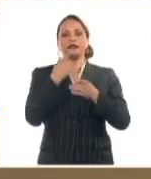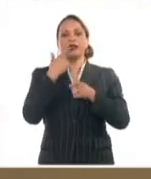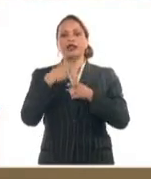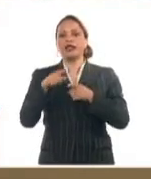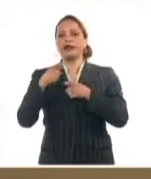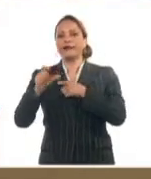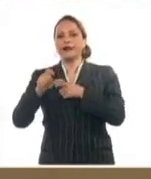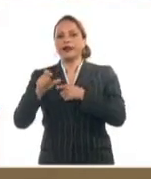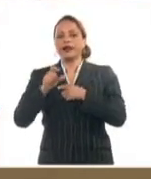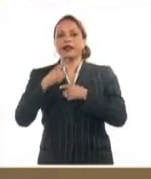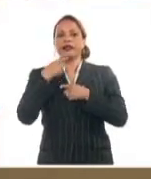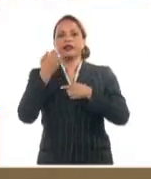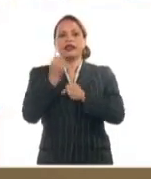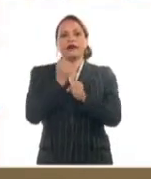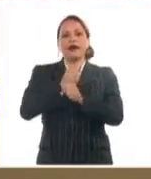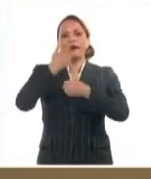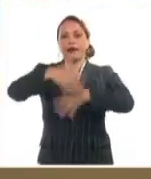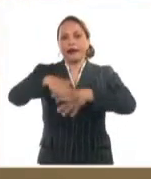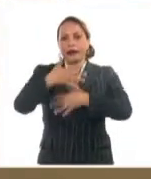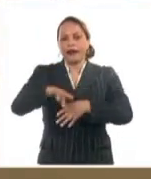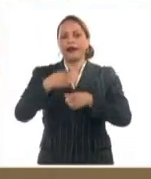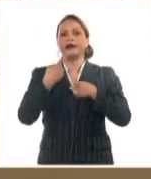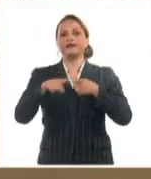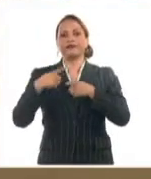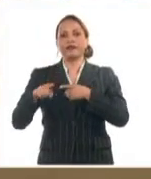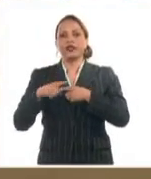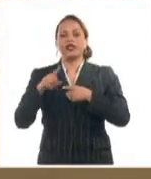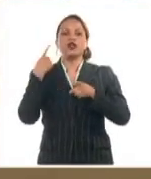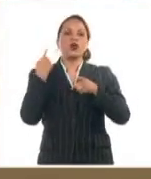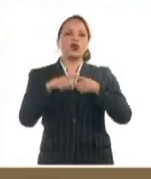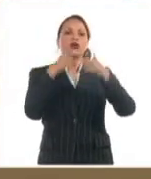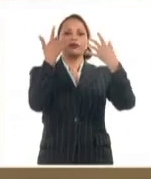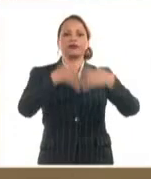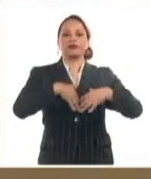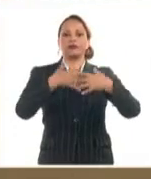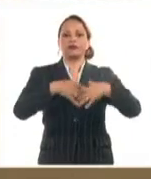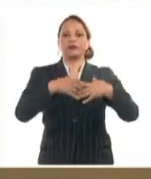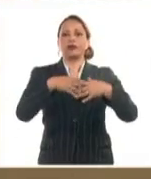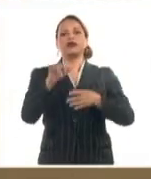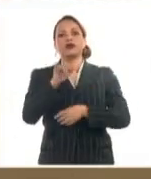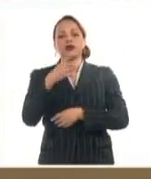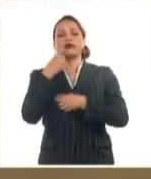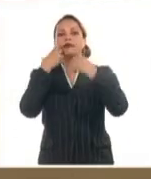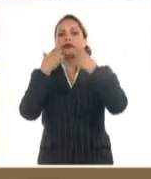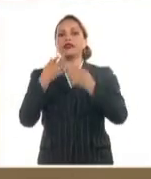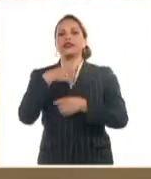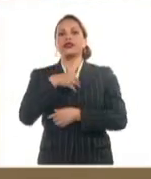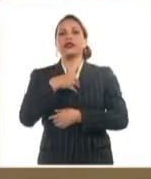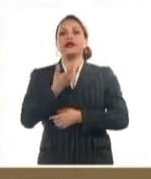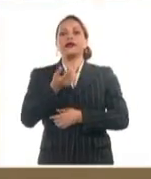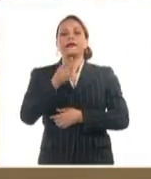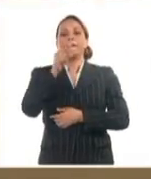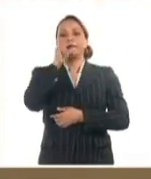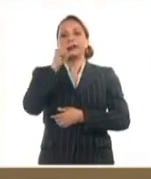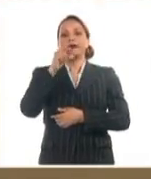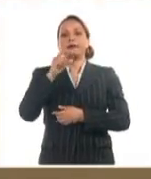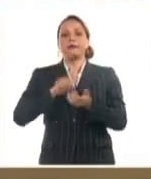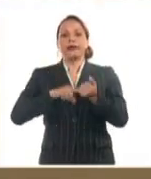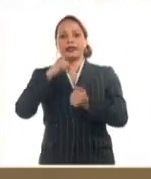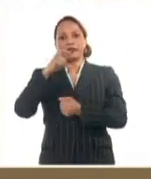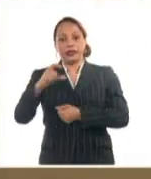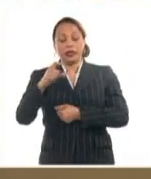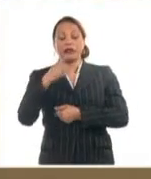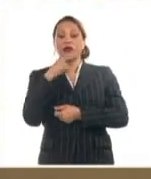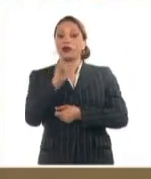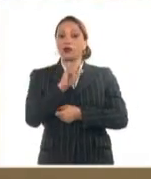bueno, también ya la empresa agroindustrial, que además de tanta importancia, que además tiene un EBC, que es Mocha, que es un polo productivo, el